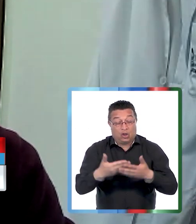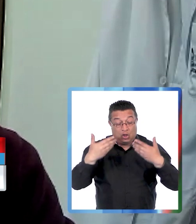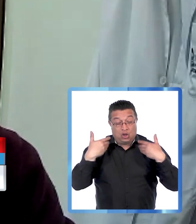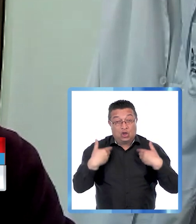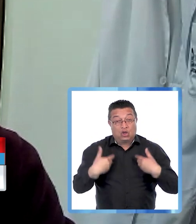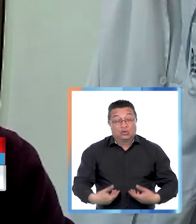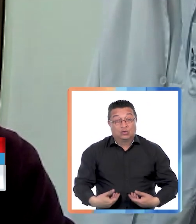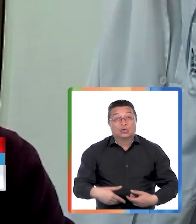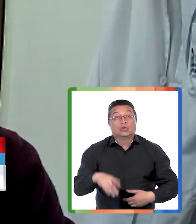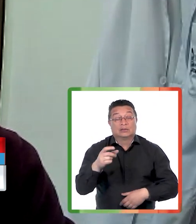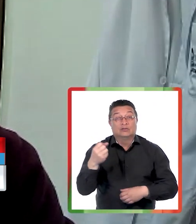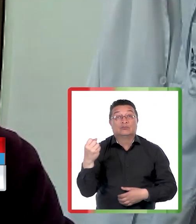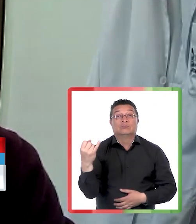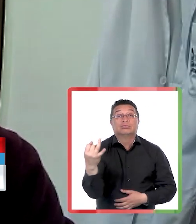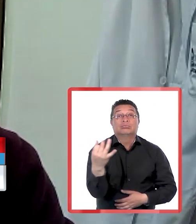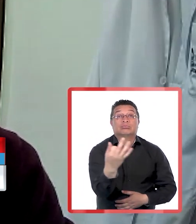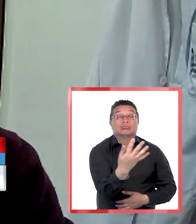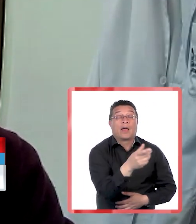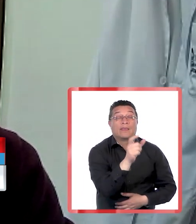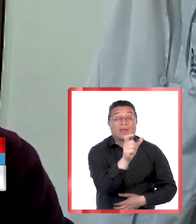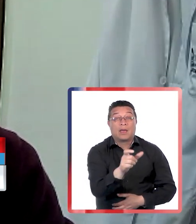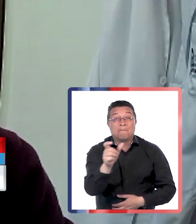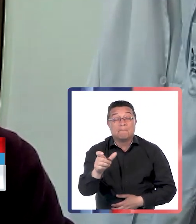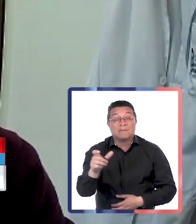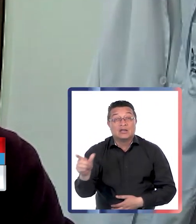sanidad, la cantidad